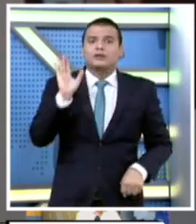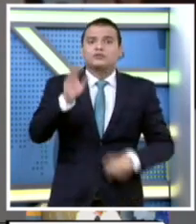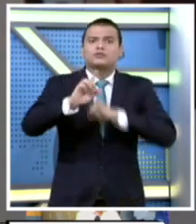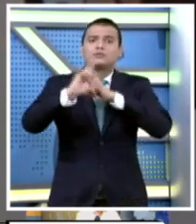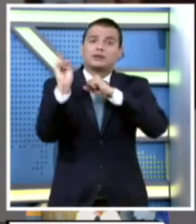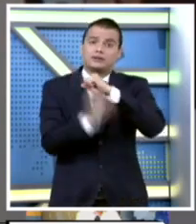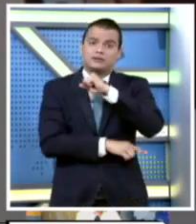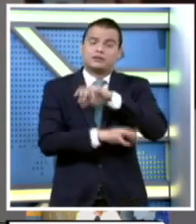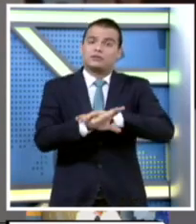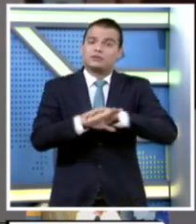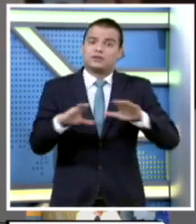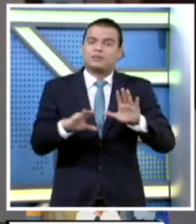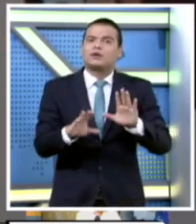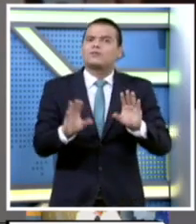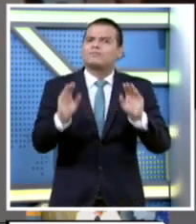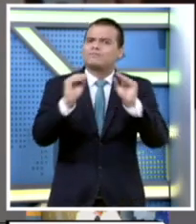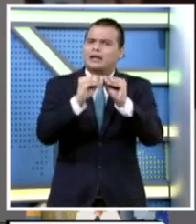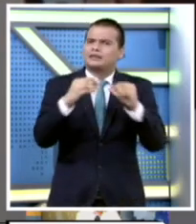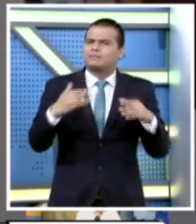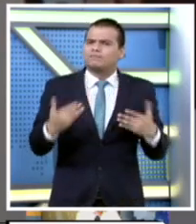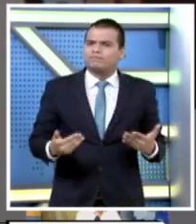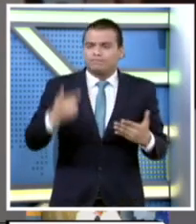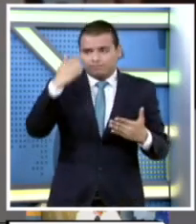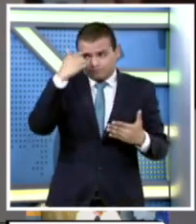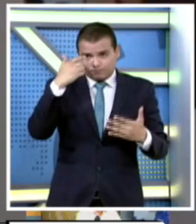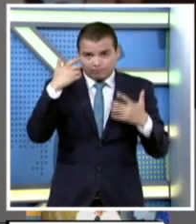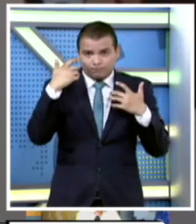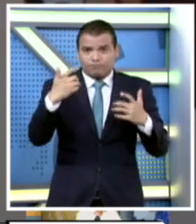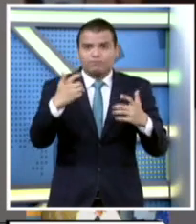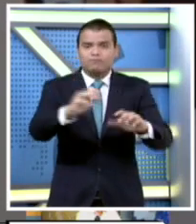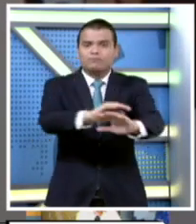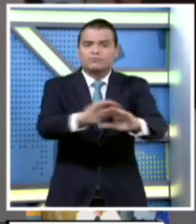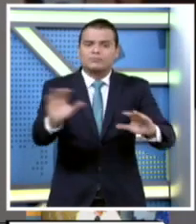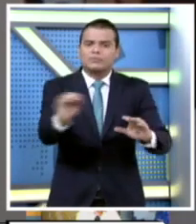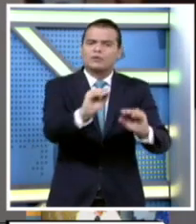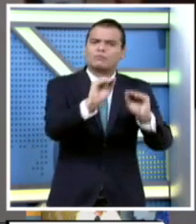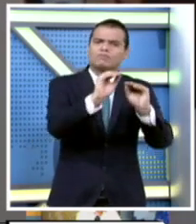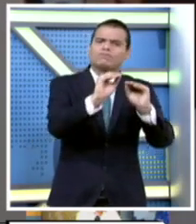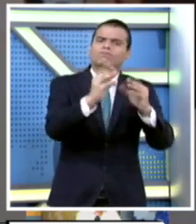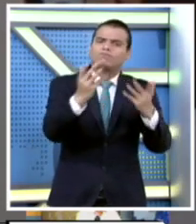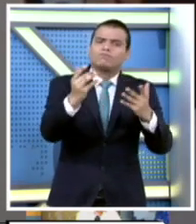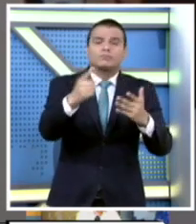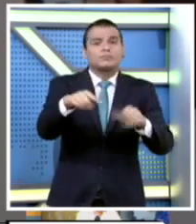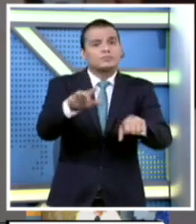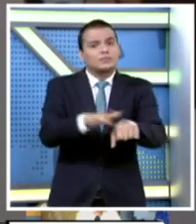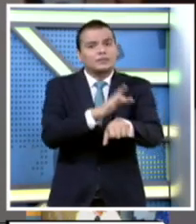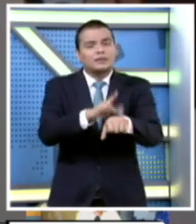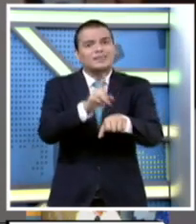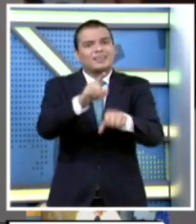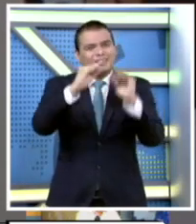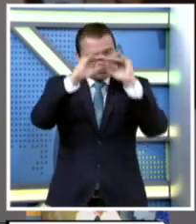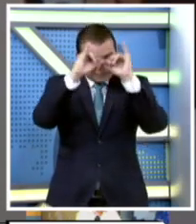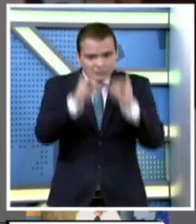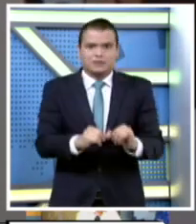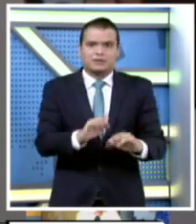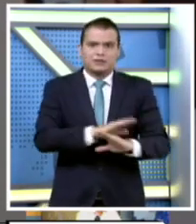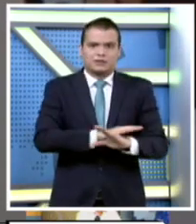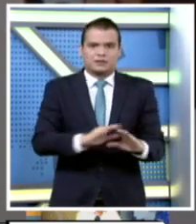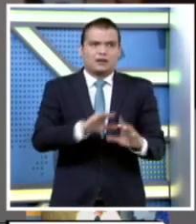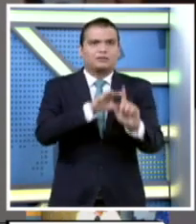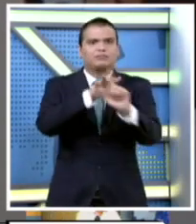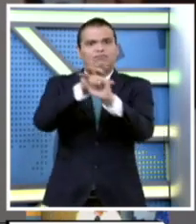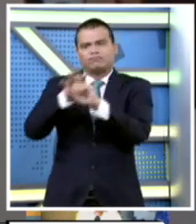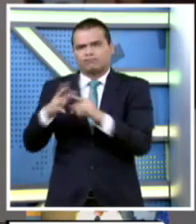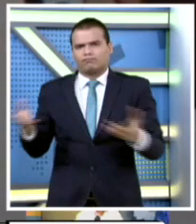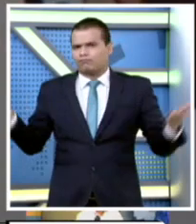ante todo se busca que la conciencia ciudadana comprenda que debe estar debidamente aislado y que no puede exponer la vida de